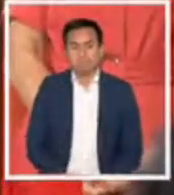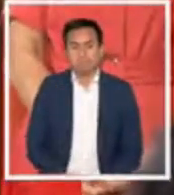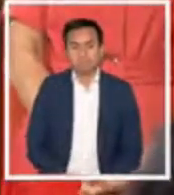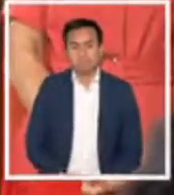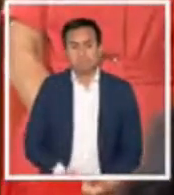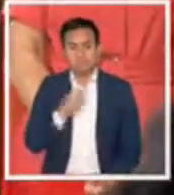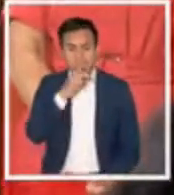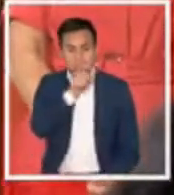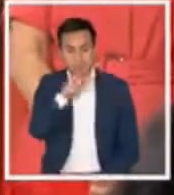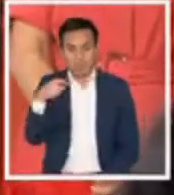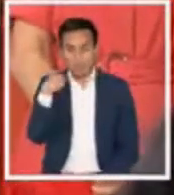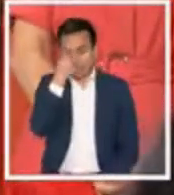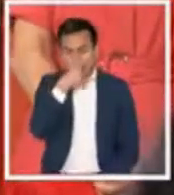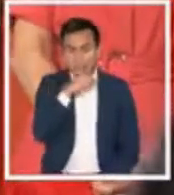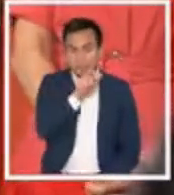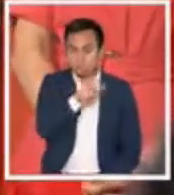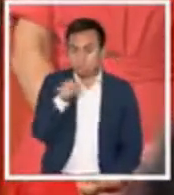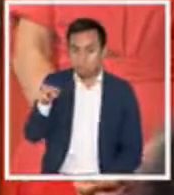ver caras